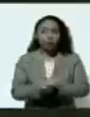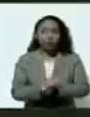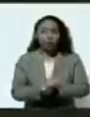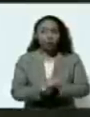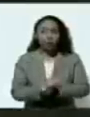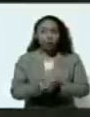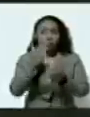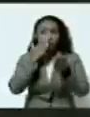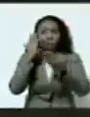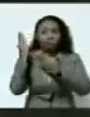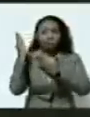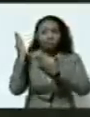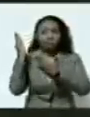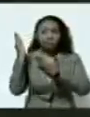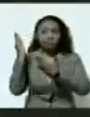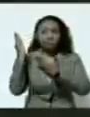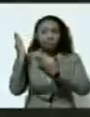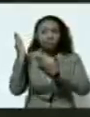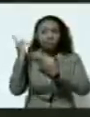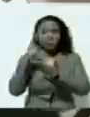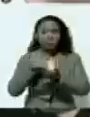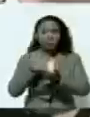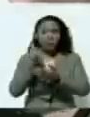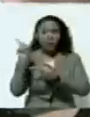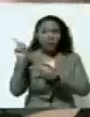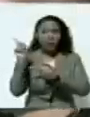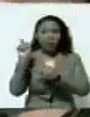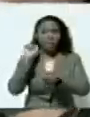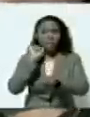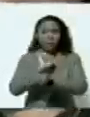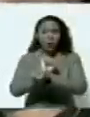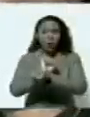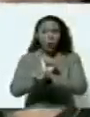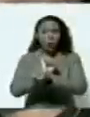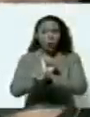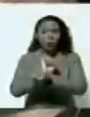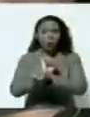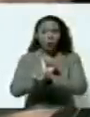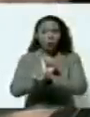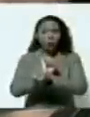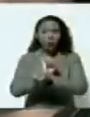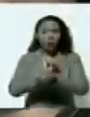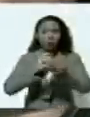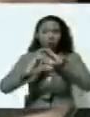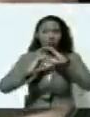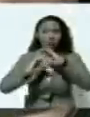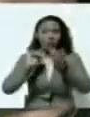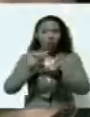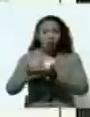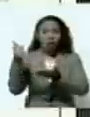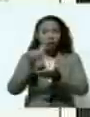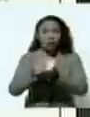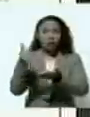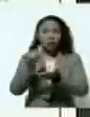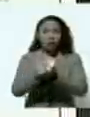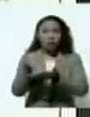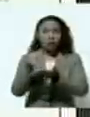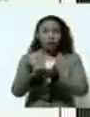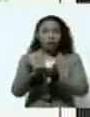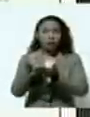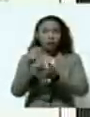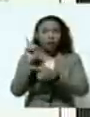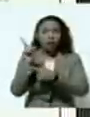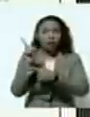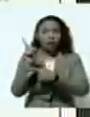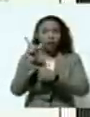Mire lo que nos llegó. Estas son capturas de conversaciones de WhatsApp entre